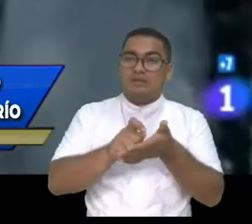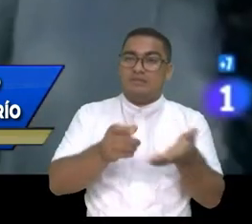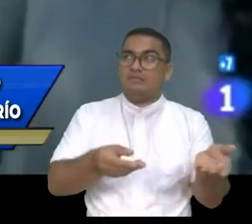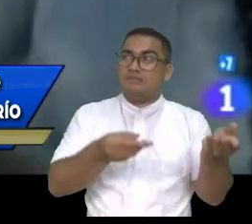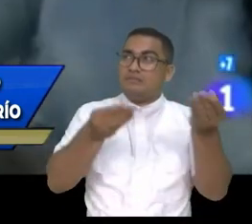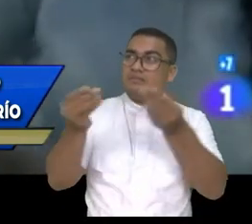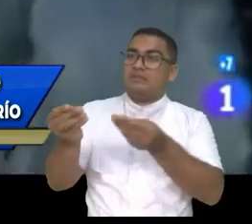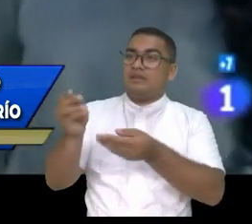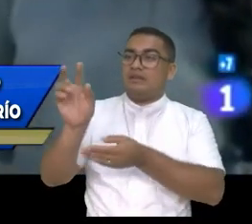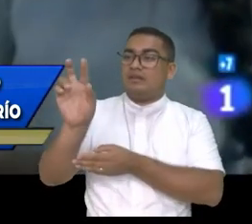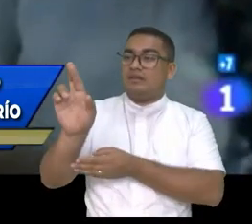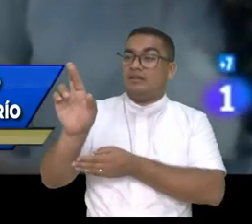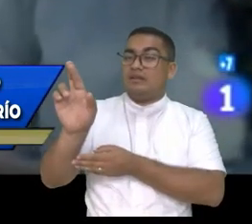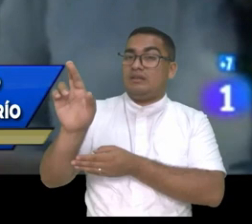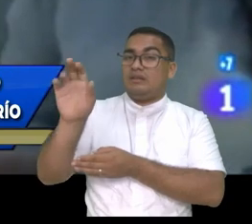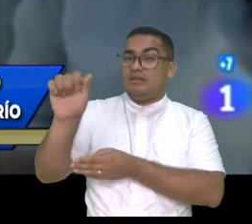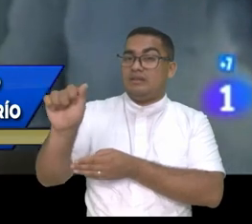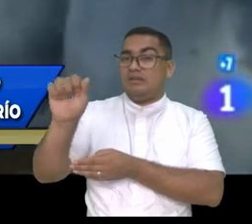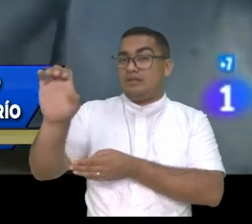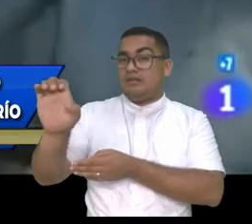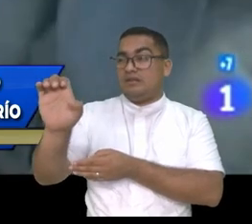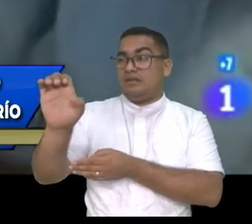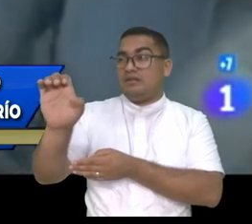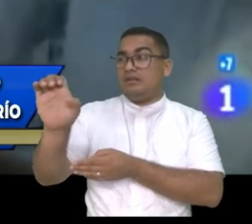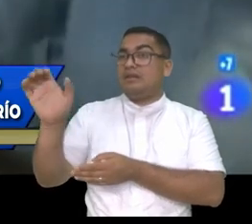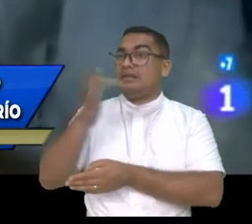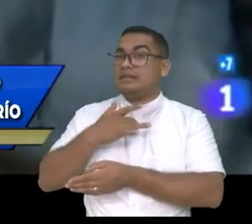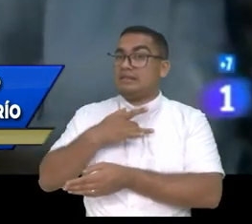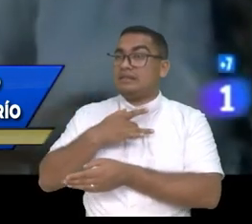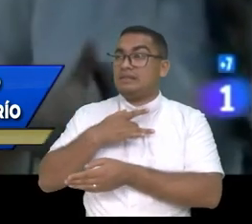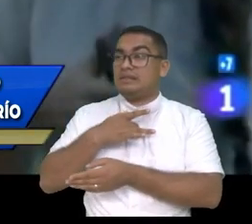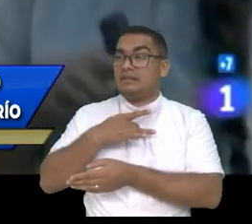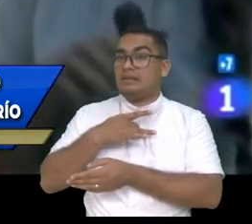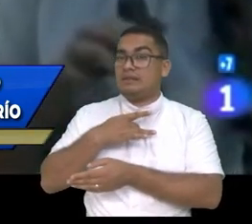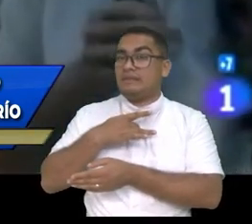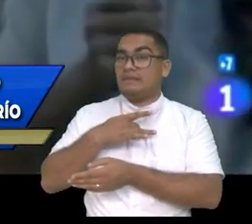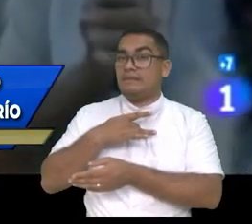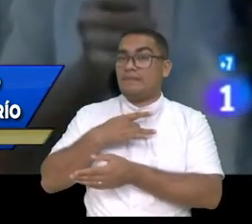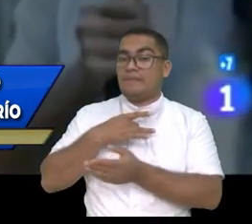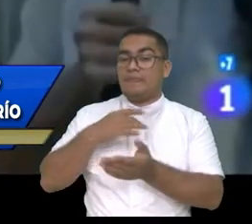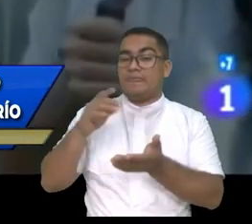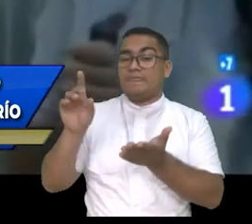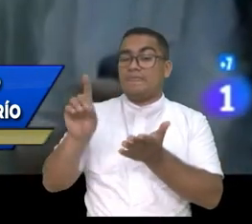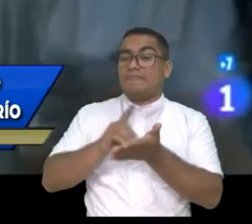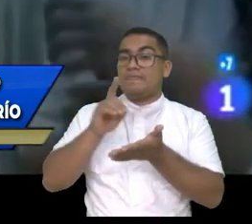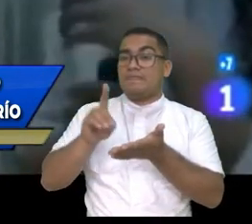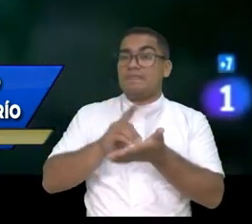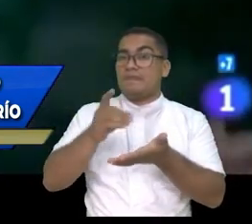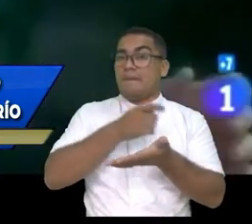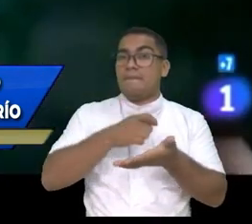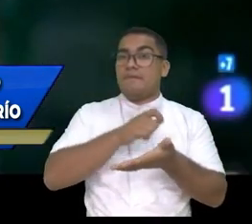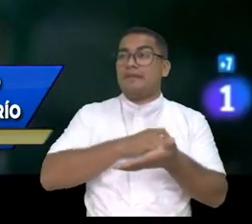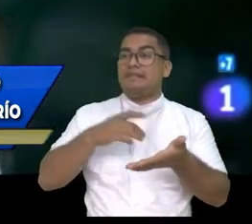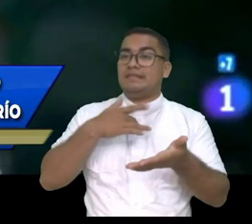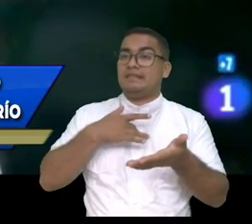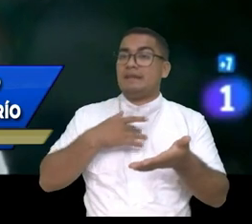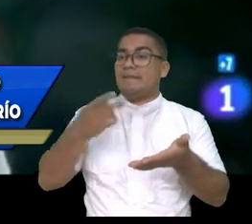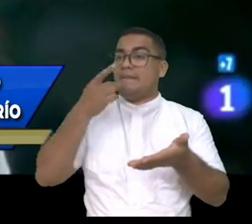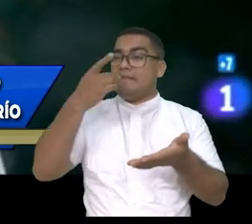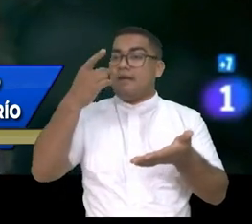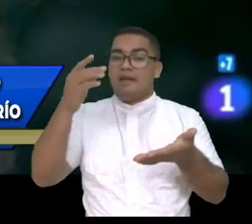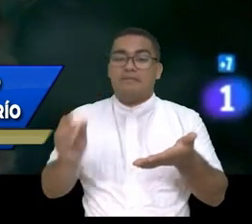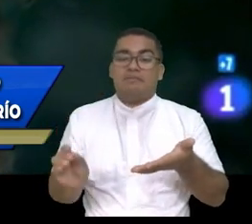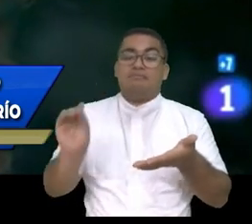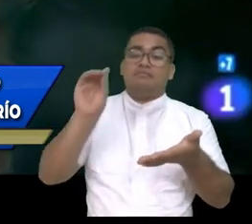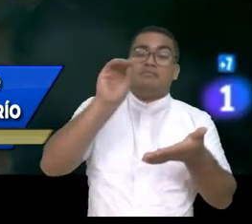Academia Española que necesitaba incluir en el diccionario de dicha lengua tales y